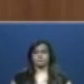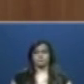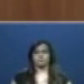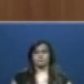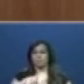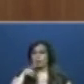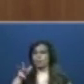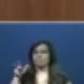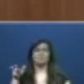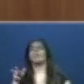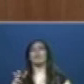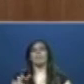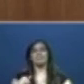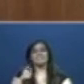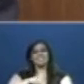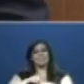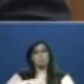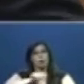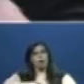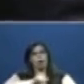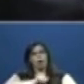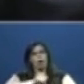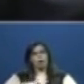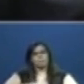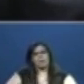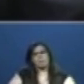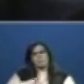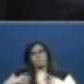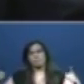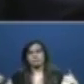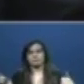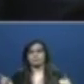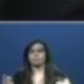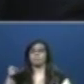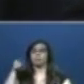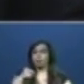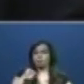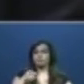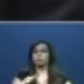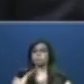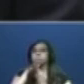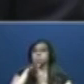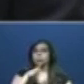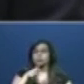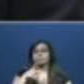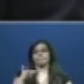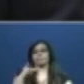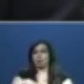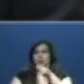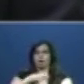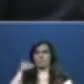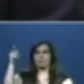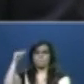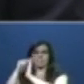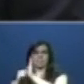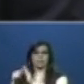aumento de los tiempos de espera un aumento que ha tenido su origen en dos medidas adoptadas Por cierto por el gobierno de la comunidad